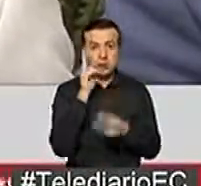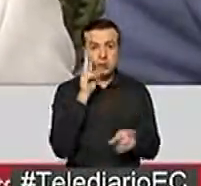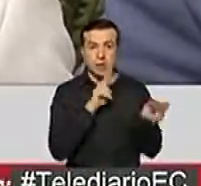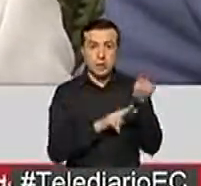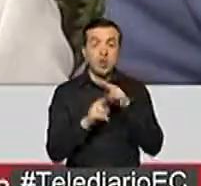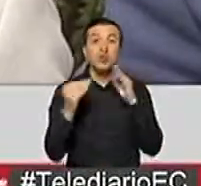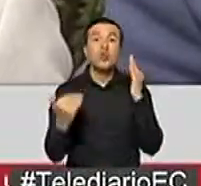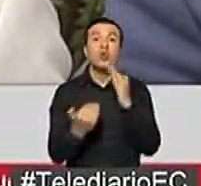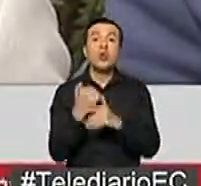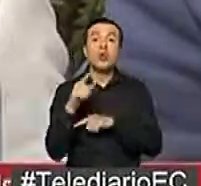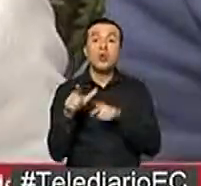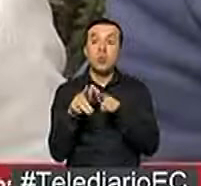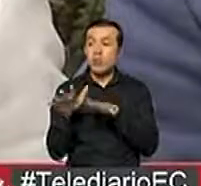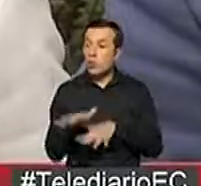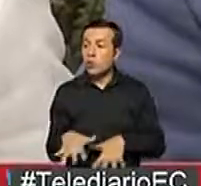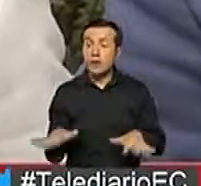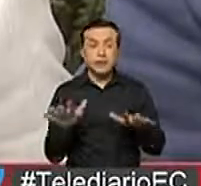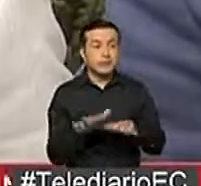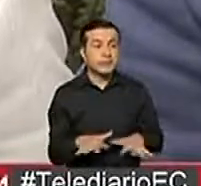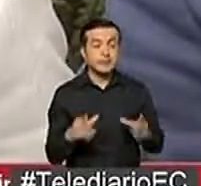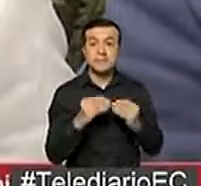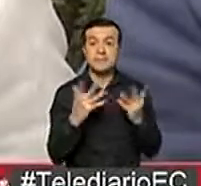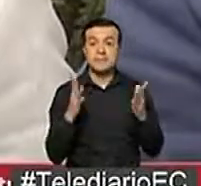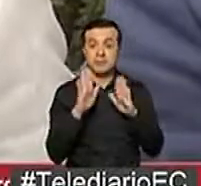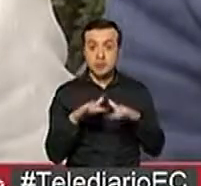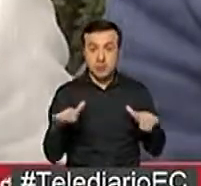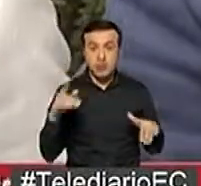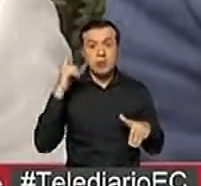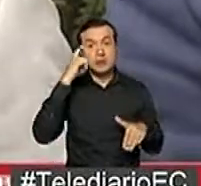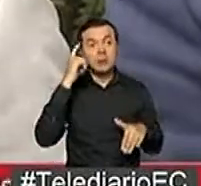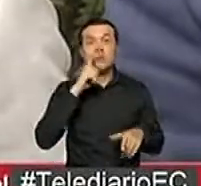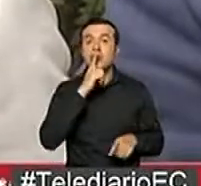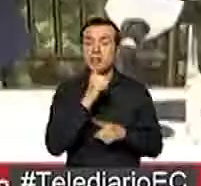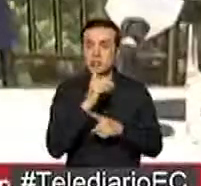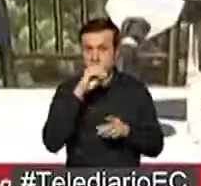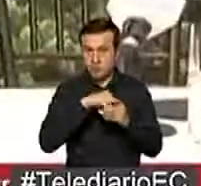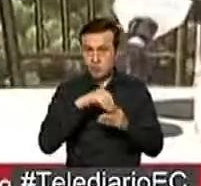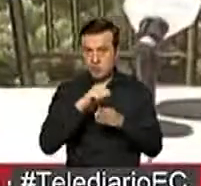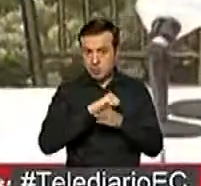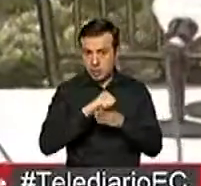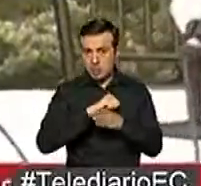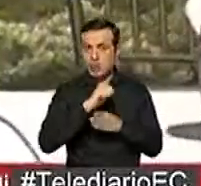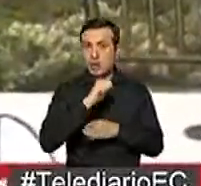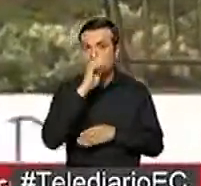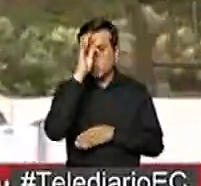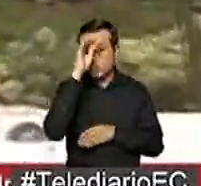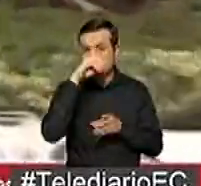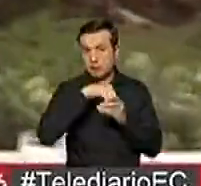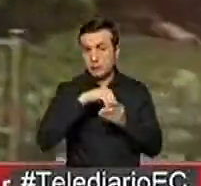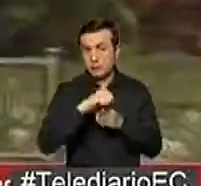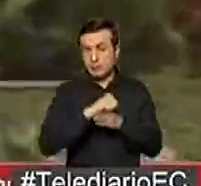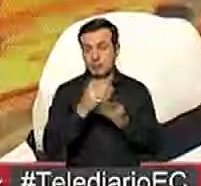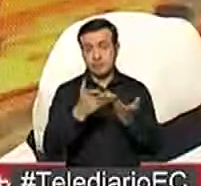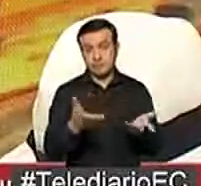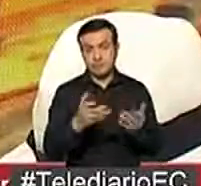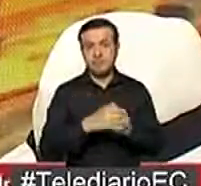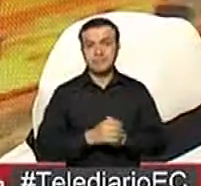nuevos lugares, esos nuevos centros de salud donde los estudiantes puedan realizar el internado rotativo. César Tacuri, Vintimilla, Medios